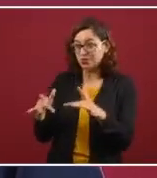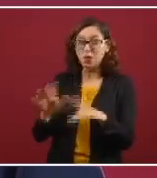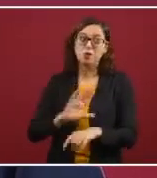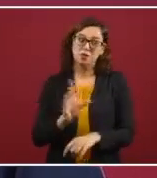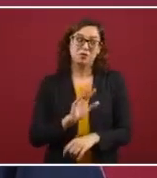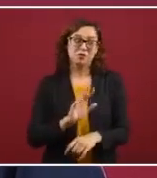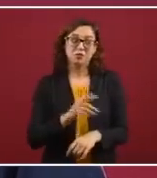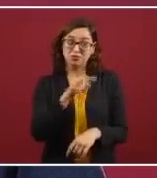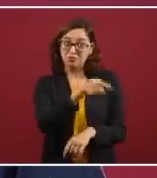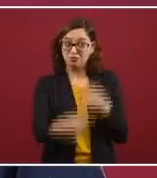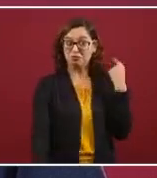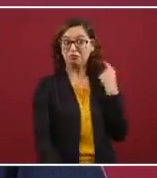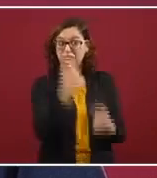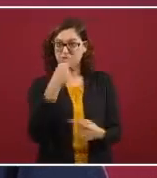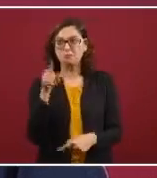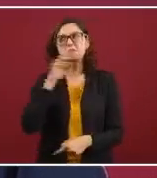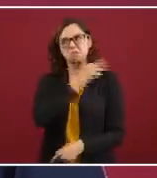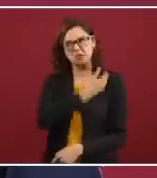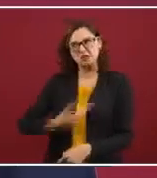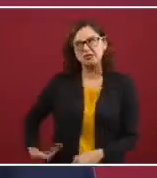del presidente. Entonces,